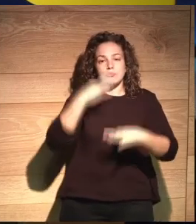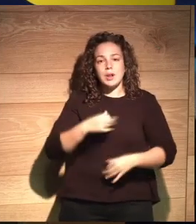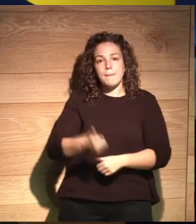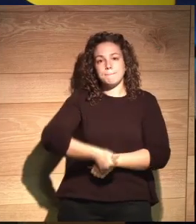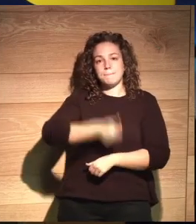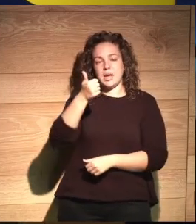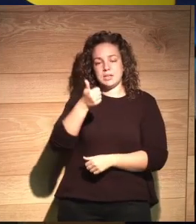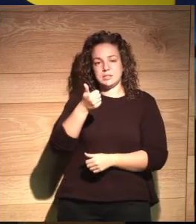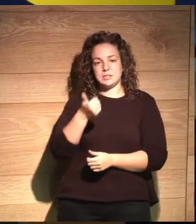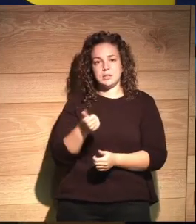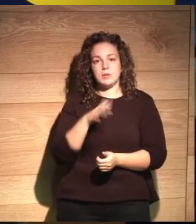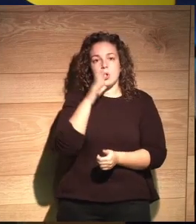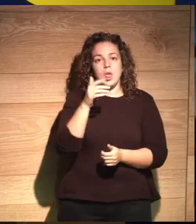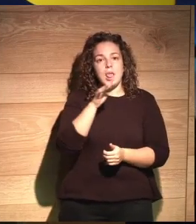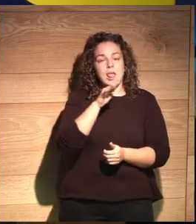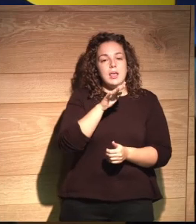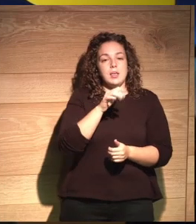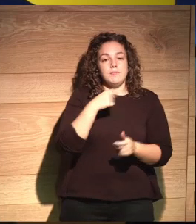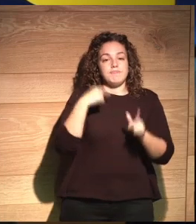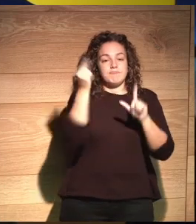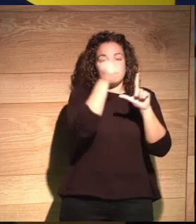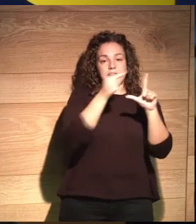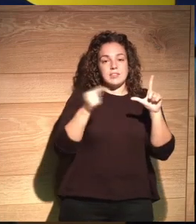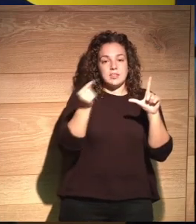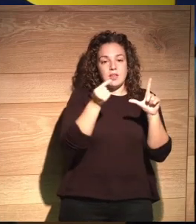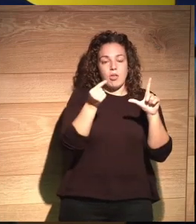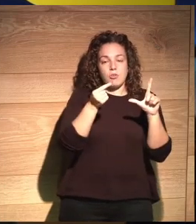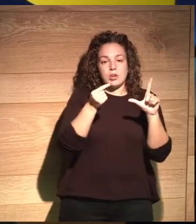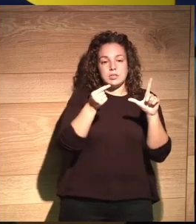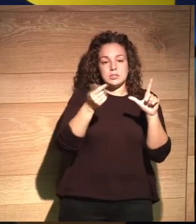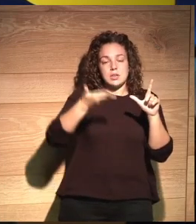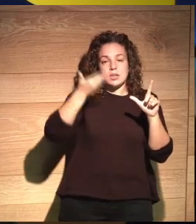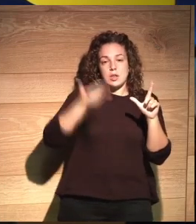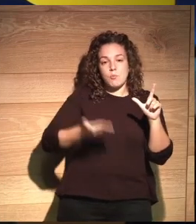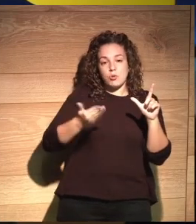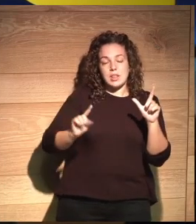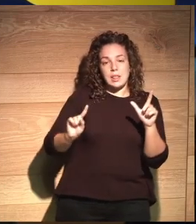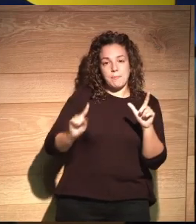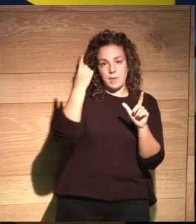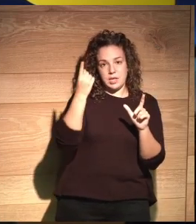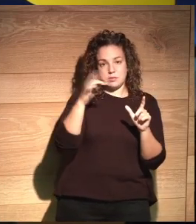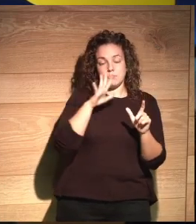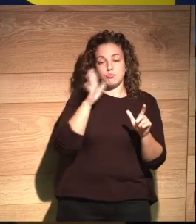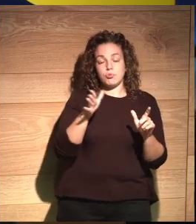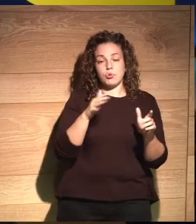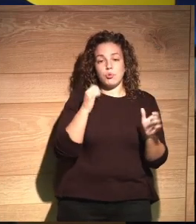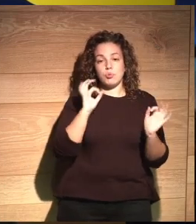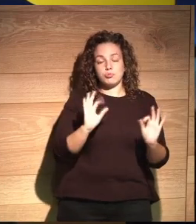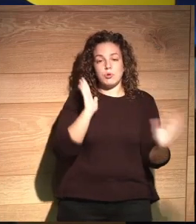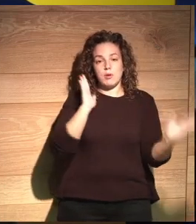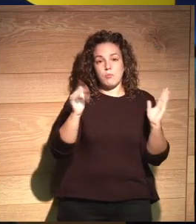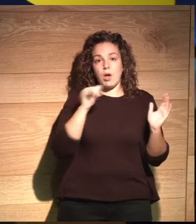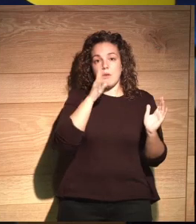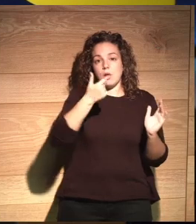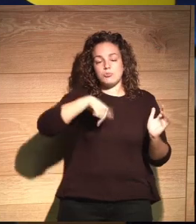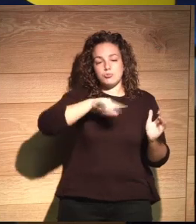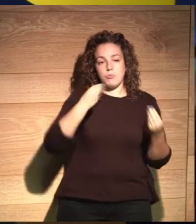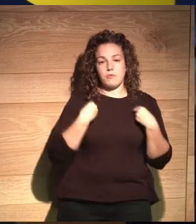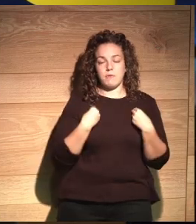los 50 diseñadores más influyentes del momento del momento que vivimos él enseña